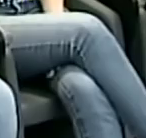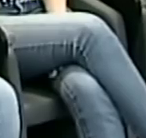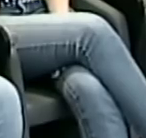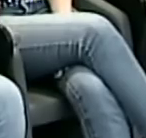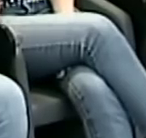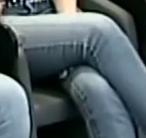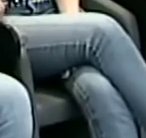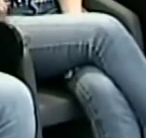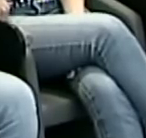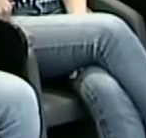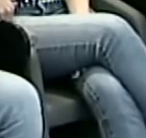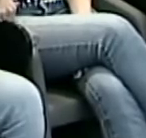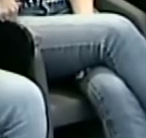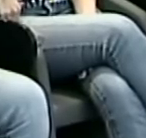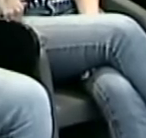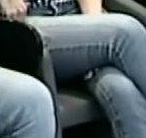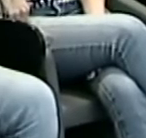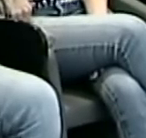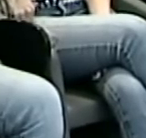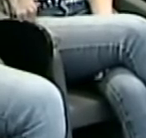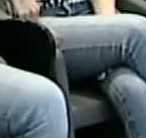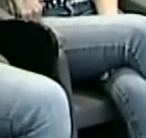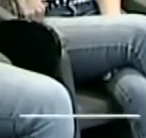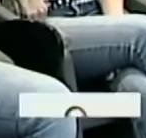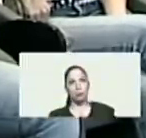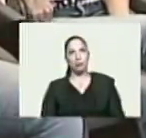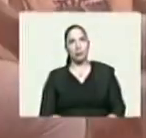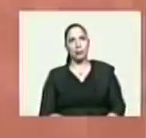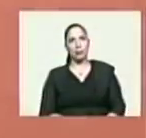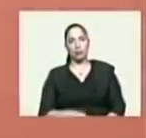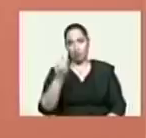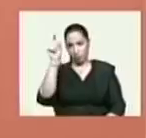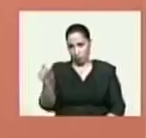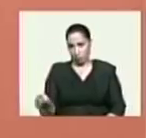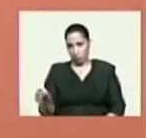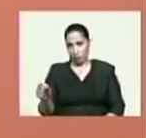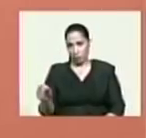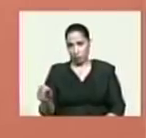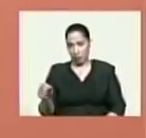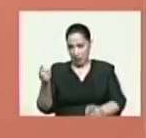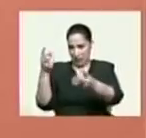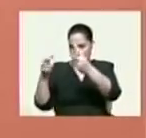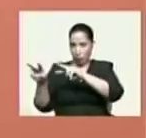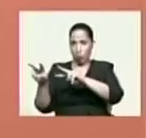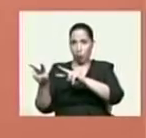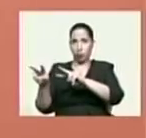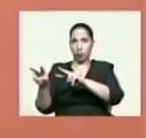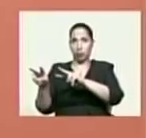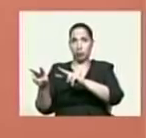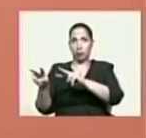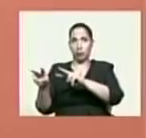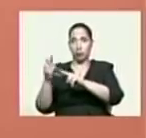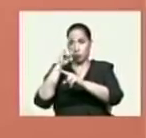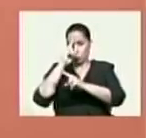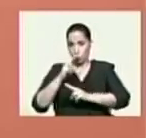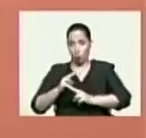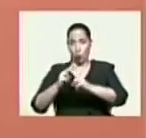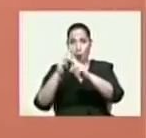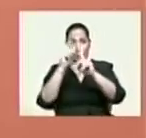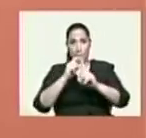5-4. Este traidor que traicionó su honor, su